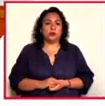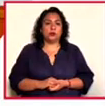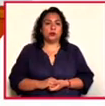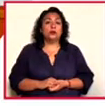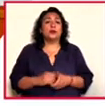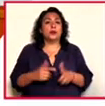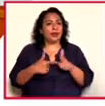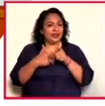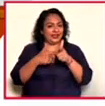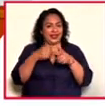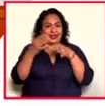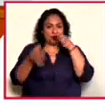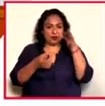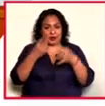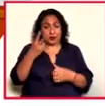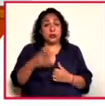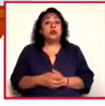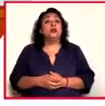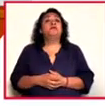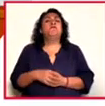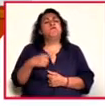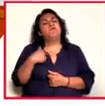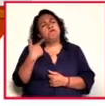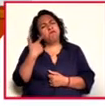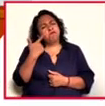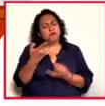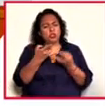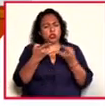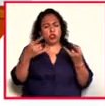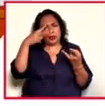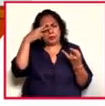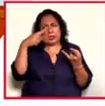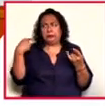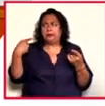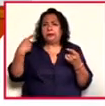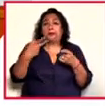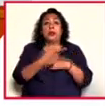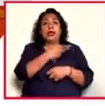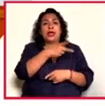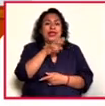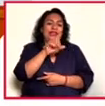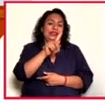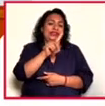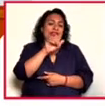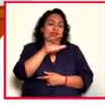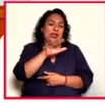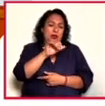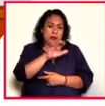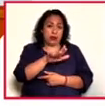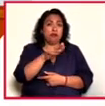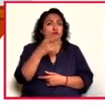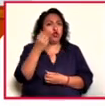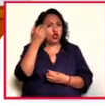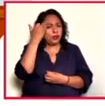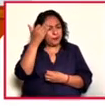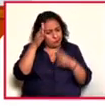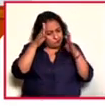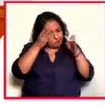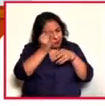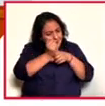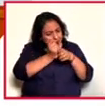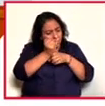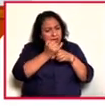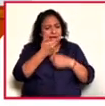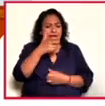Continuamos en Noticias 22 y seguimos repasando la historia de México porque Esteban Miracaballos por mucho tiempo se ha dedicado al estudio de Hernán